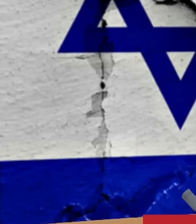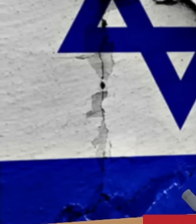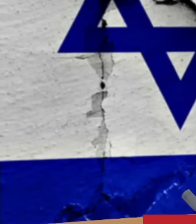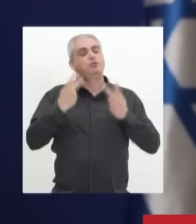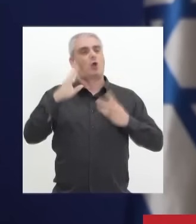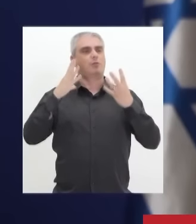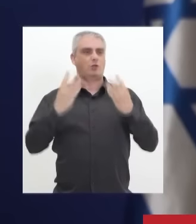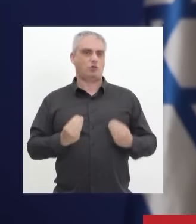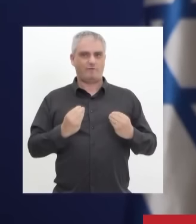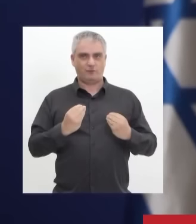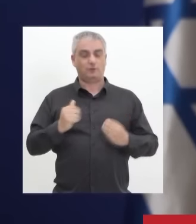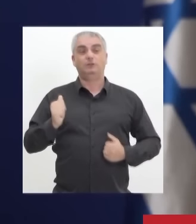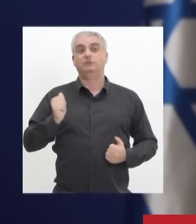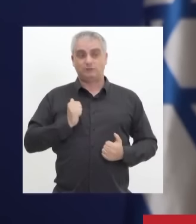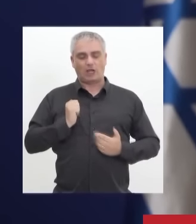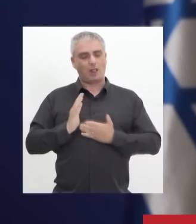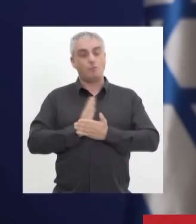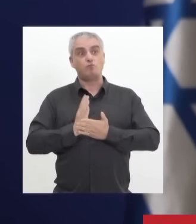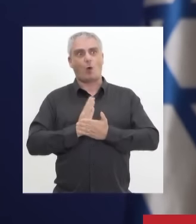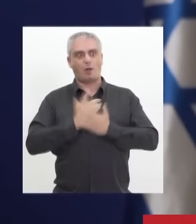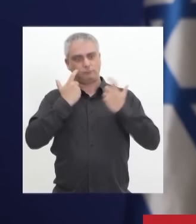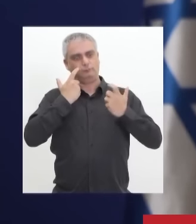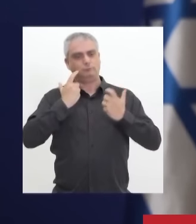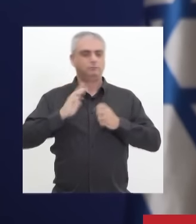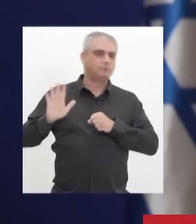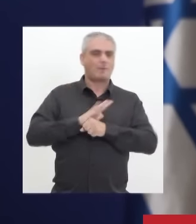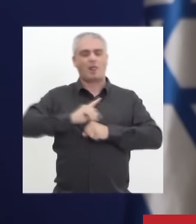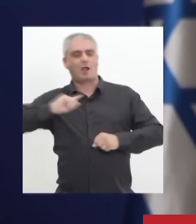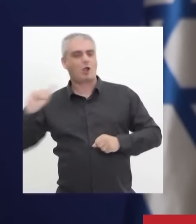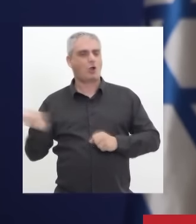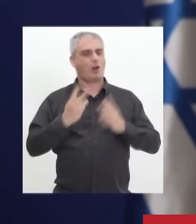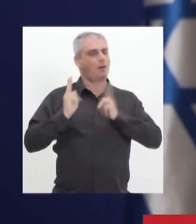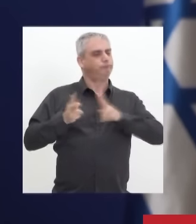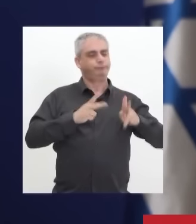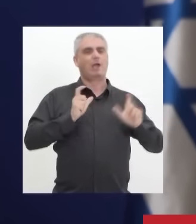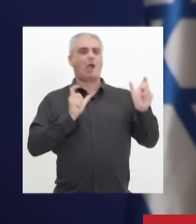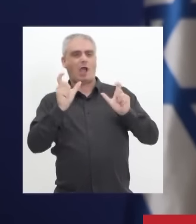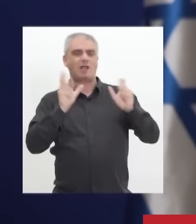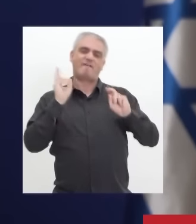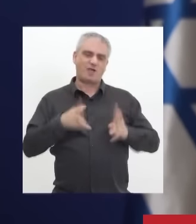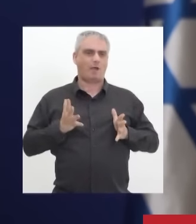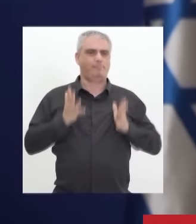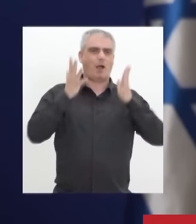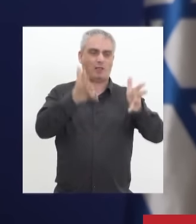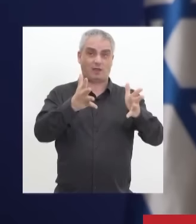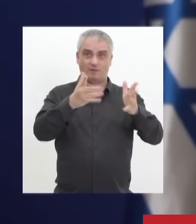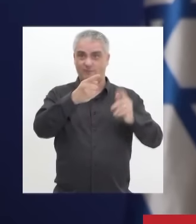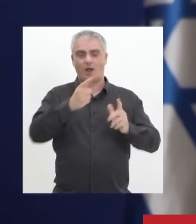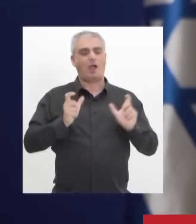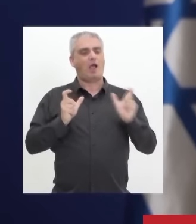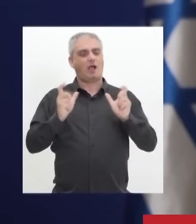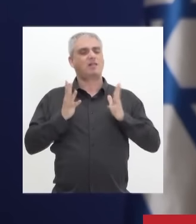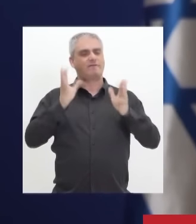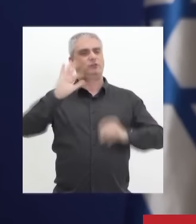Israel bueno poco antes el Ministerio de defensa israelí había anunciado un incremento en la capacidad de defensa y el llamado del